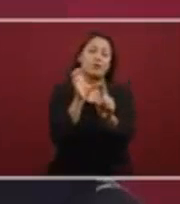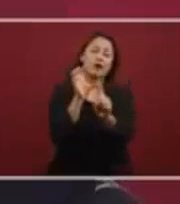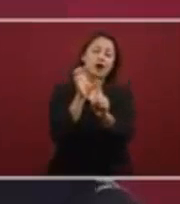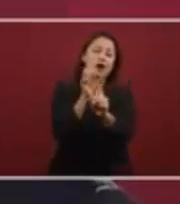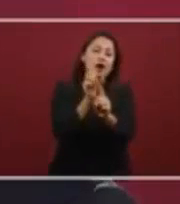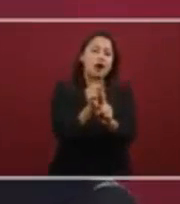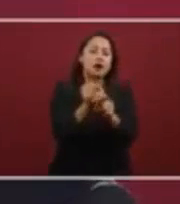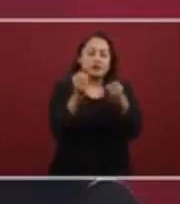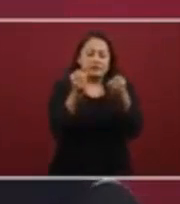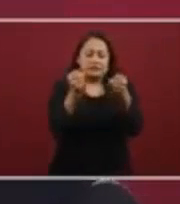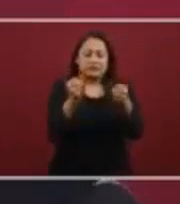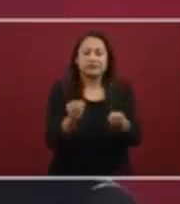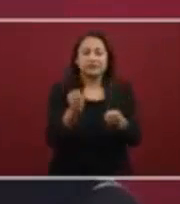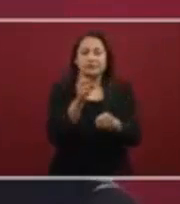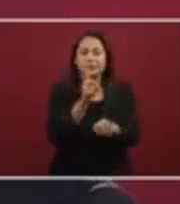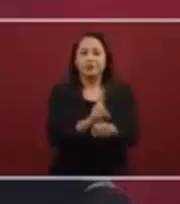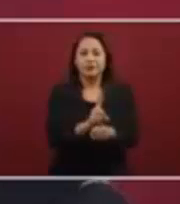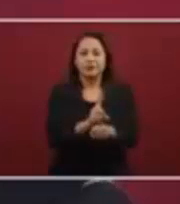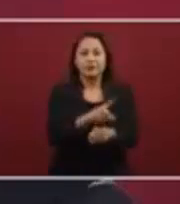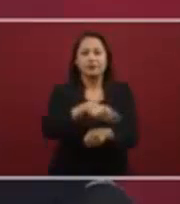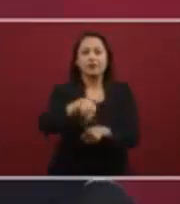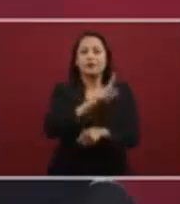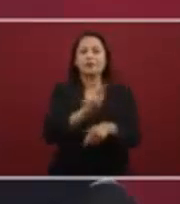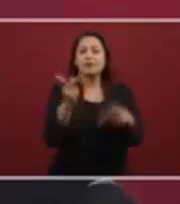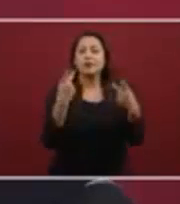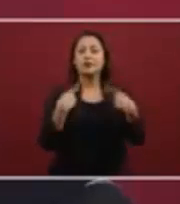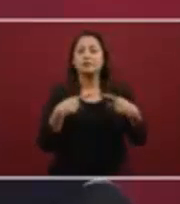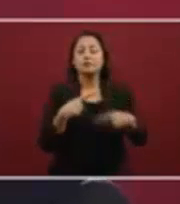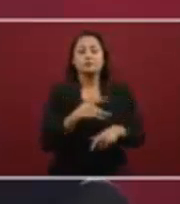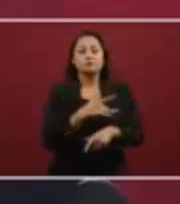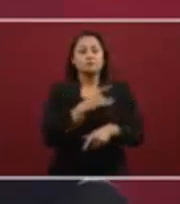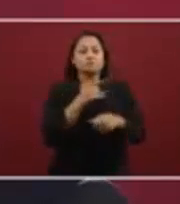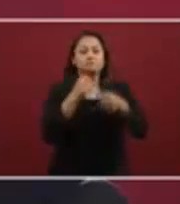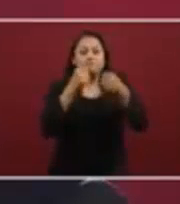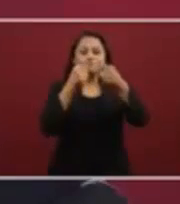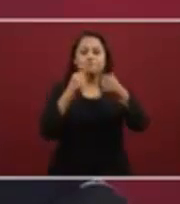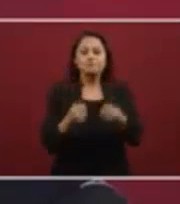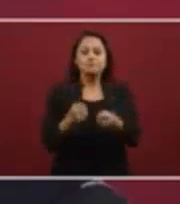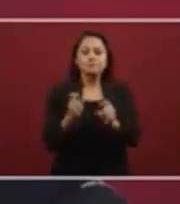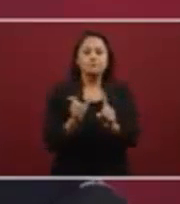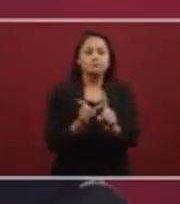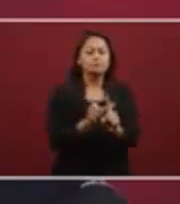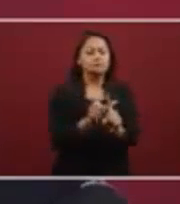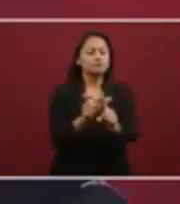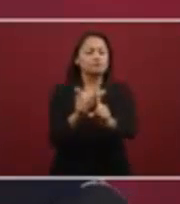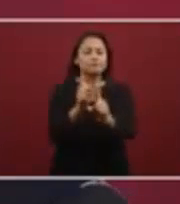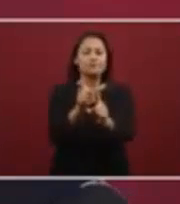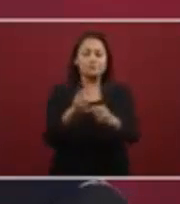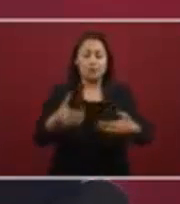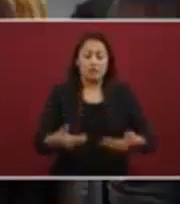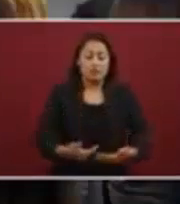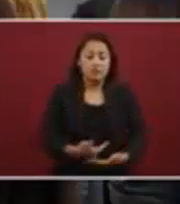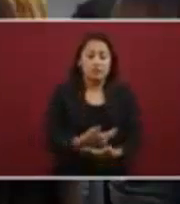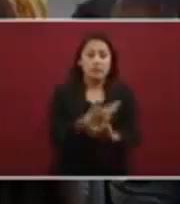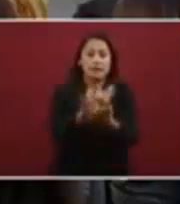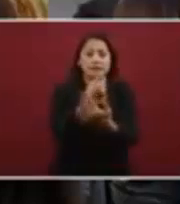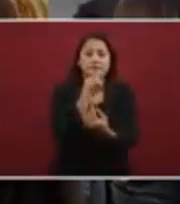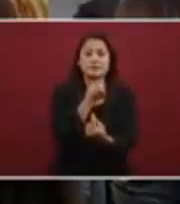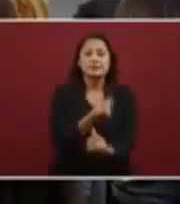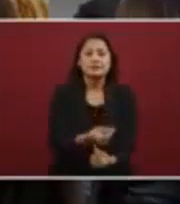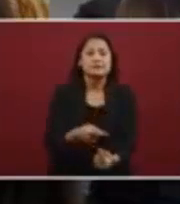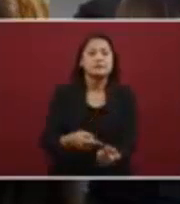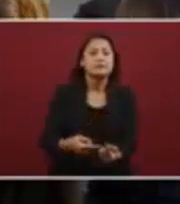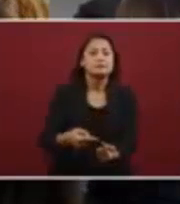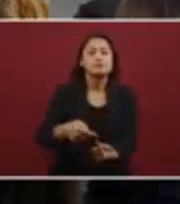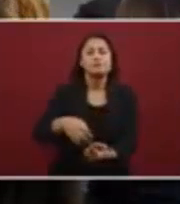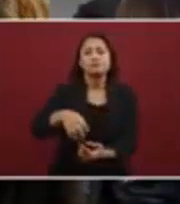¿Cómo están? Yo soy Jaime Toral y estas son las notas más importantes del gobierno de Andrés Manuel López Obrador en los últimos días. Ponte cómodo porque en